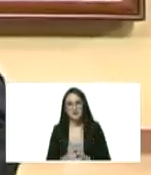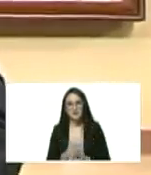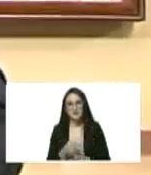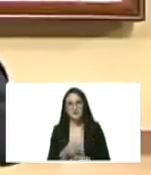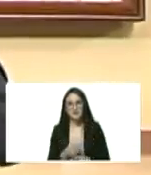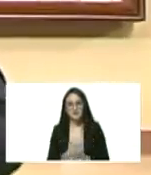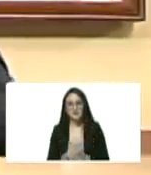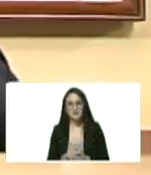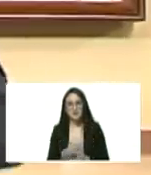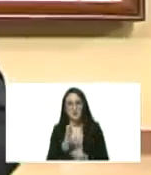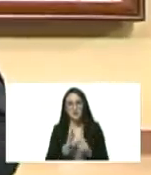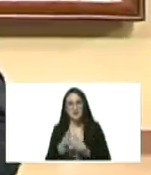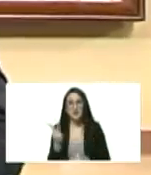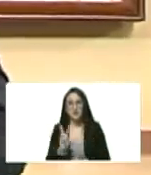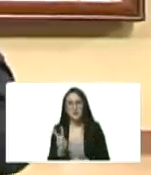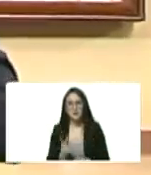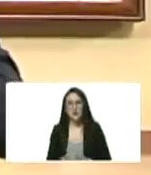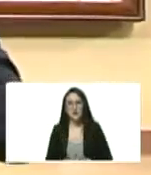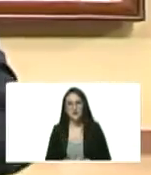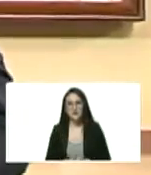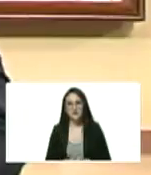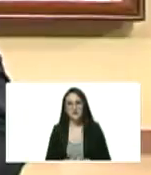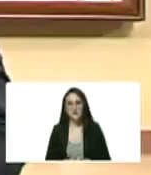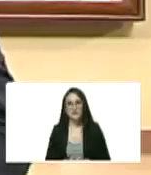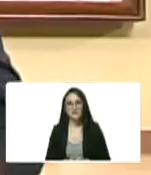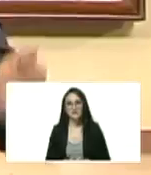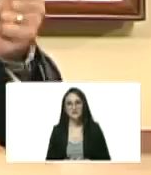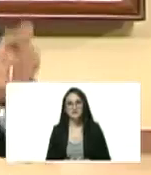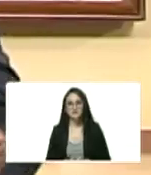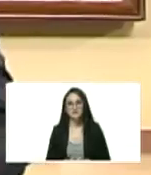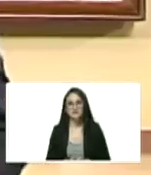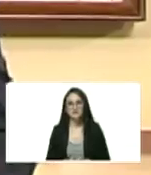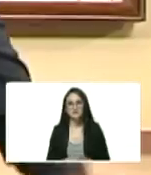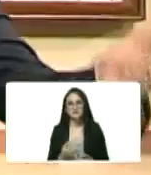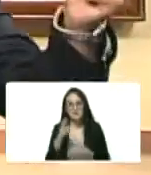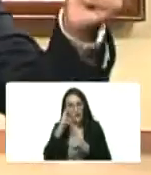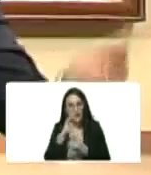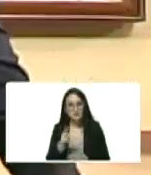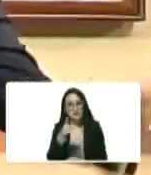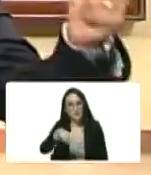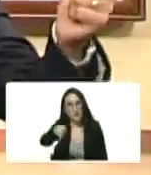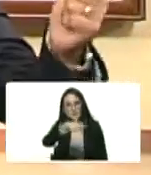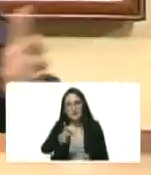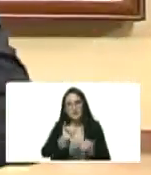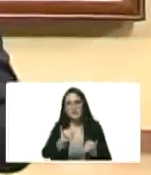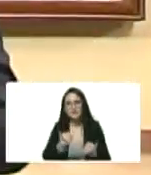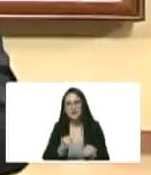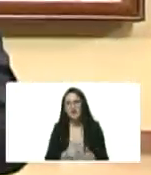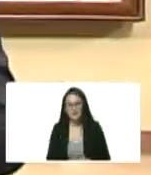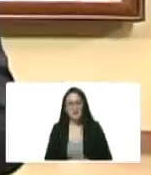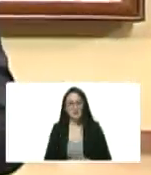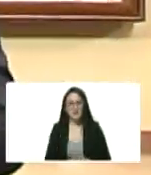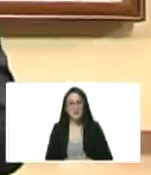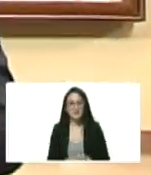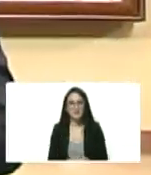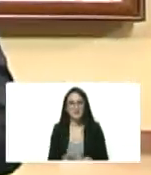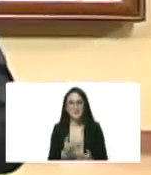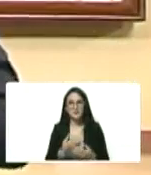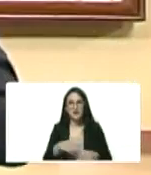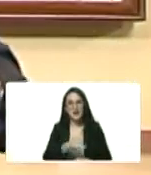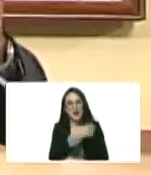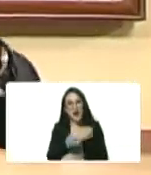colorido de la cultura venezolana. Por eso quise hacer este acto de reconocimiento a ustedes, los que van adelante en el